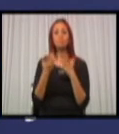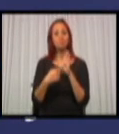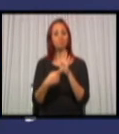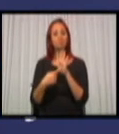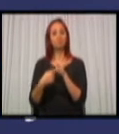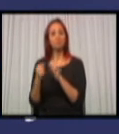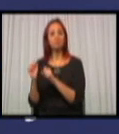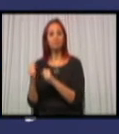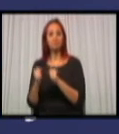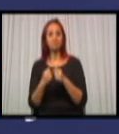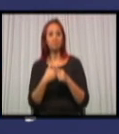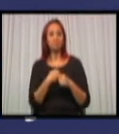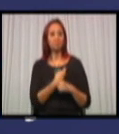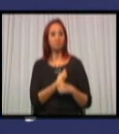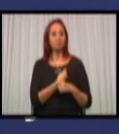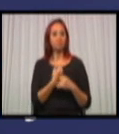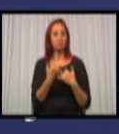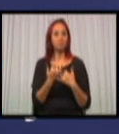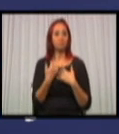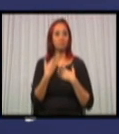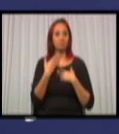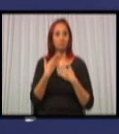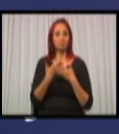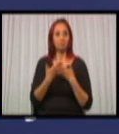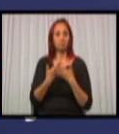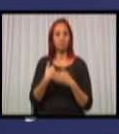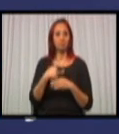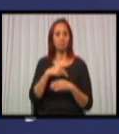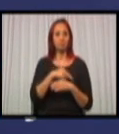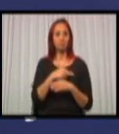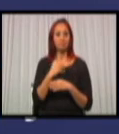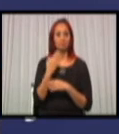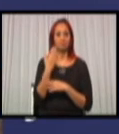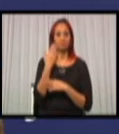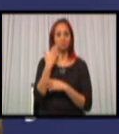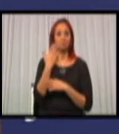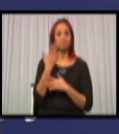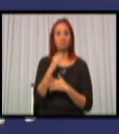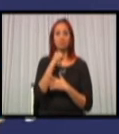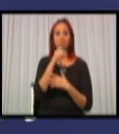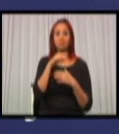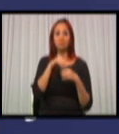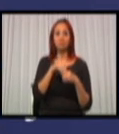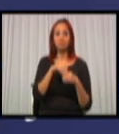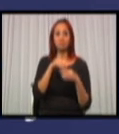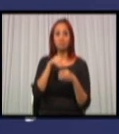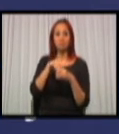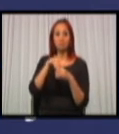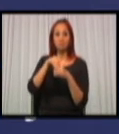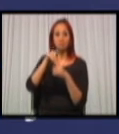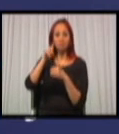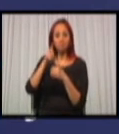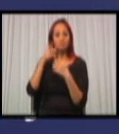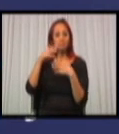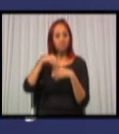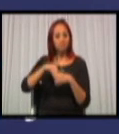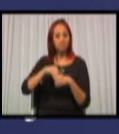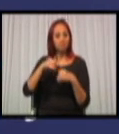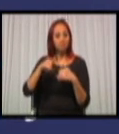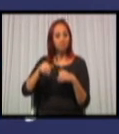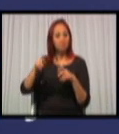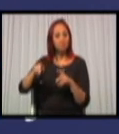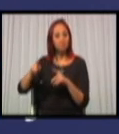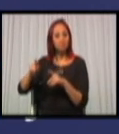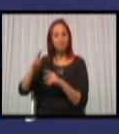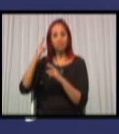alcaldía tiene miedo de esta propuesta nuestra, porque no están entrando los ingresos que deben de entrar. Hay gente que